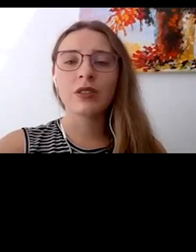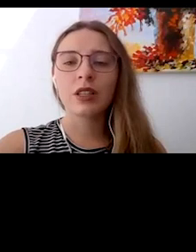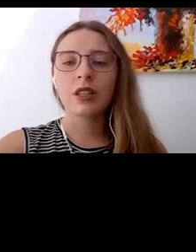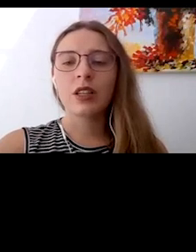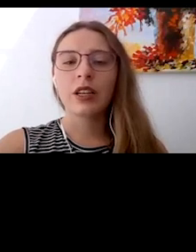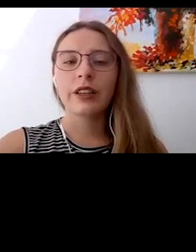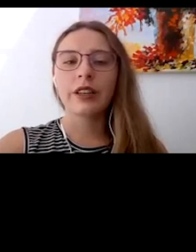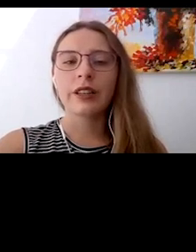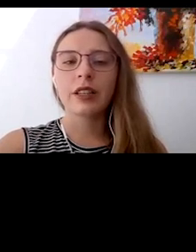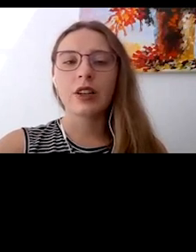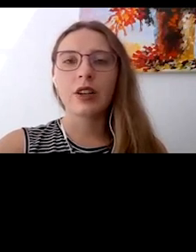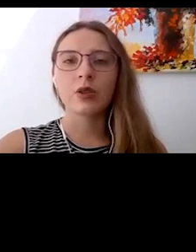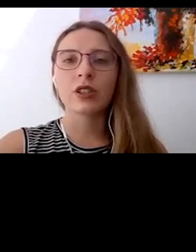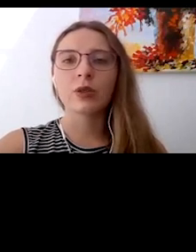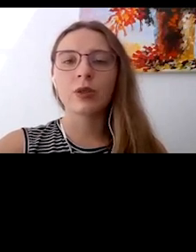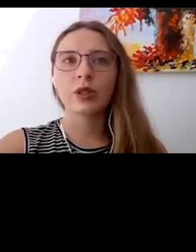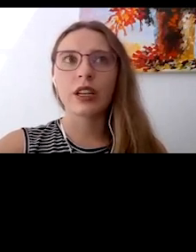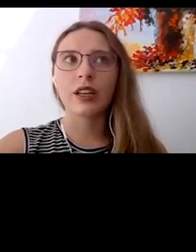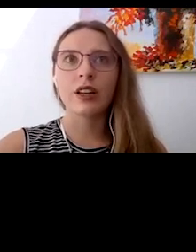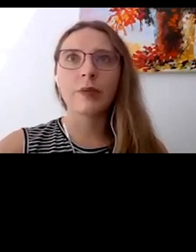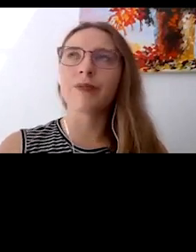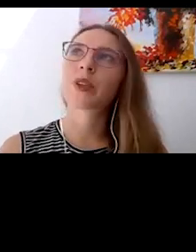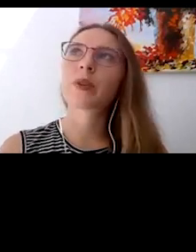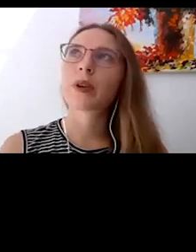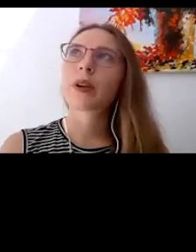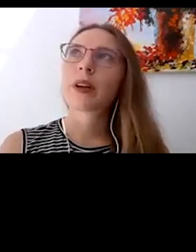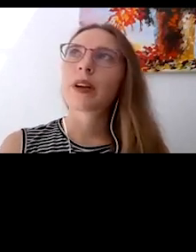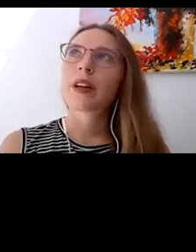salario, los